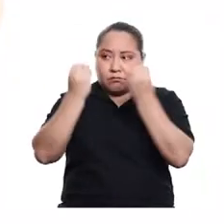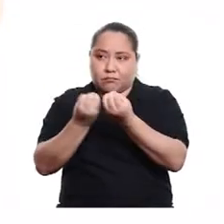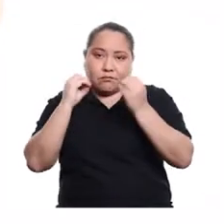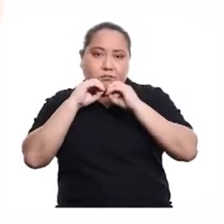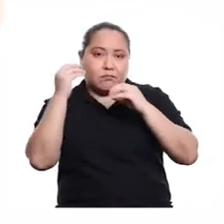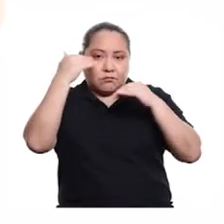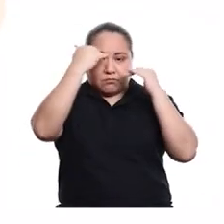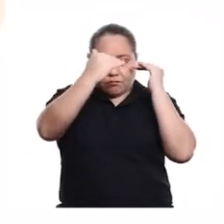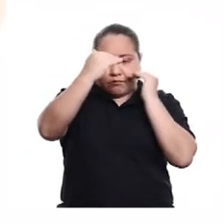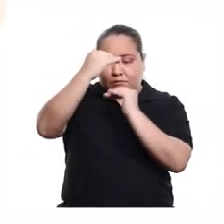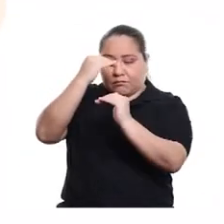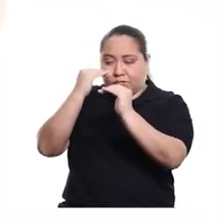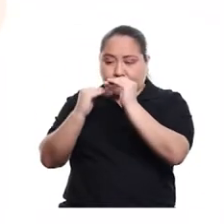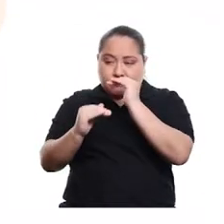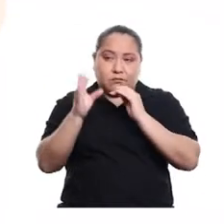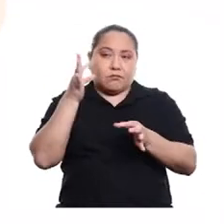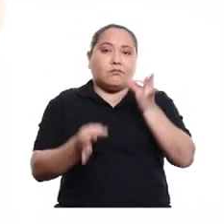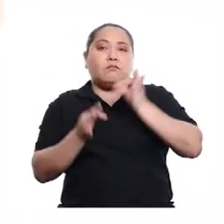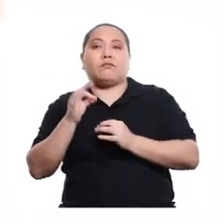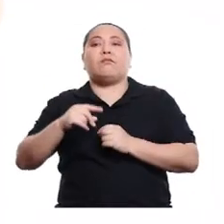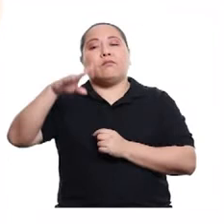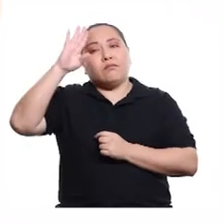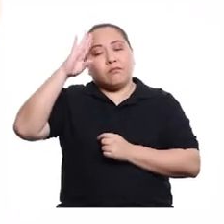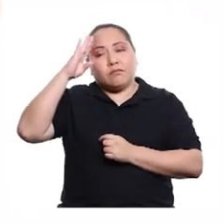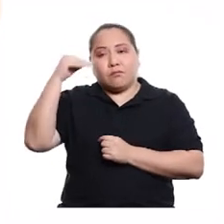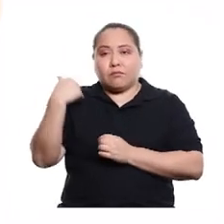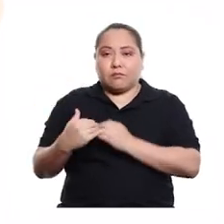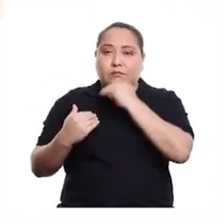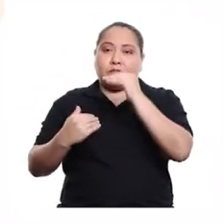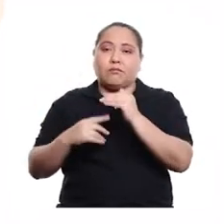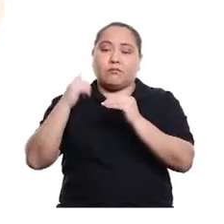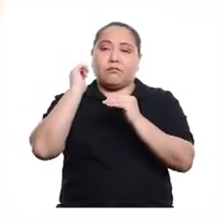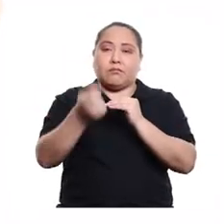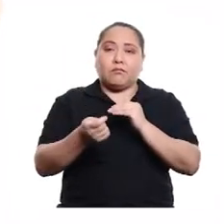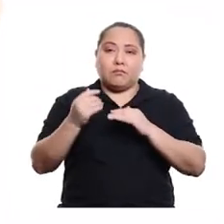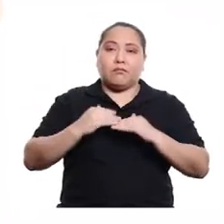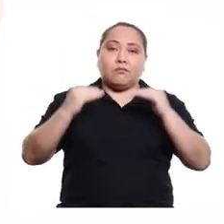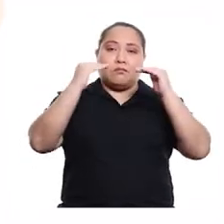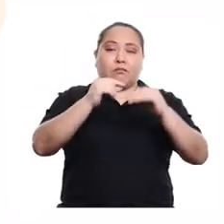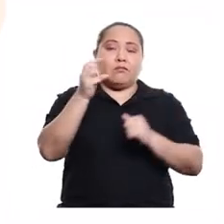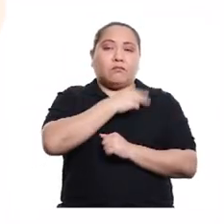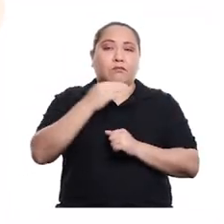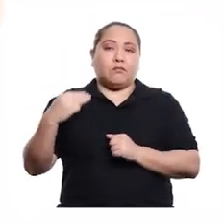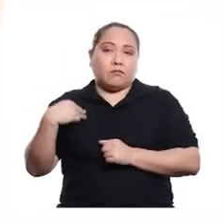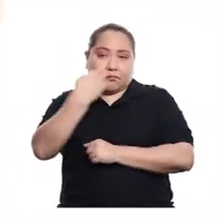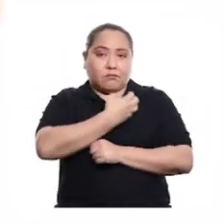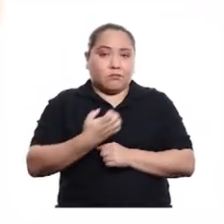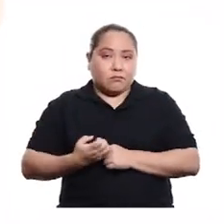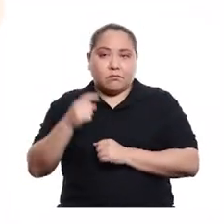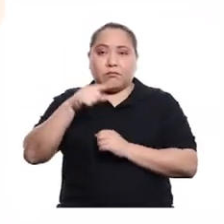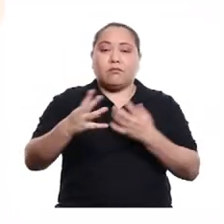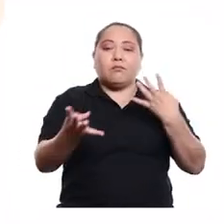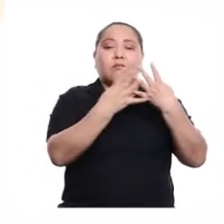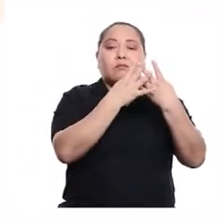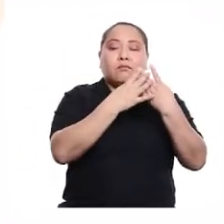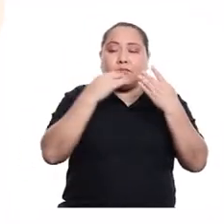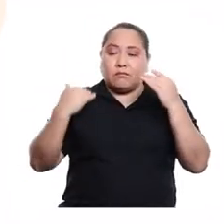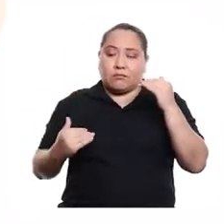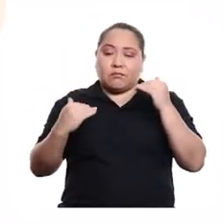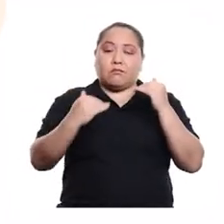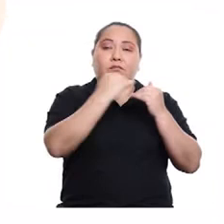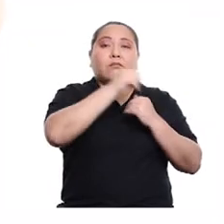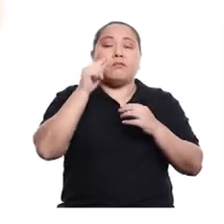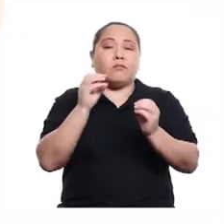instituciones básicas de la cadena de justicia: policía, jueces, ministerio público y cárceles.